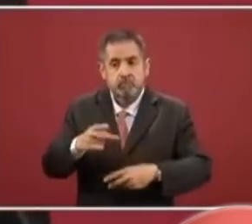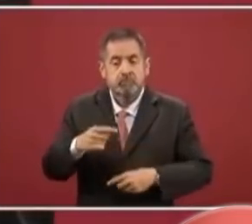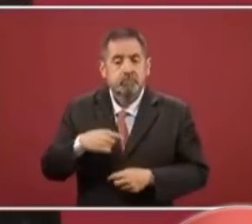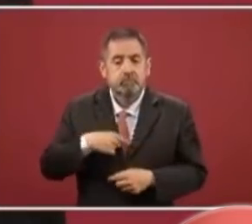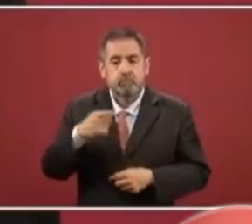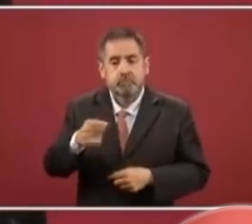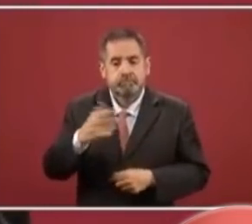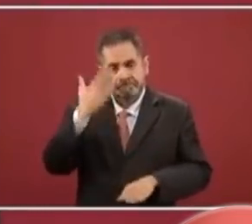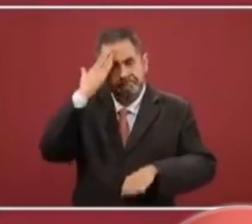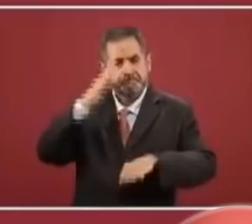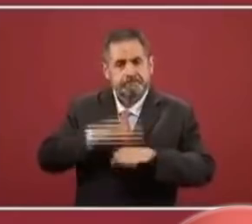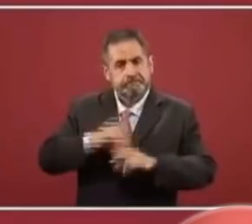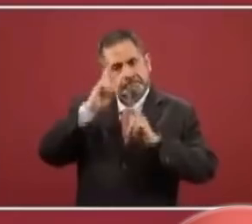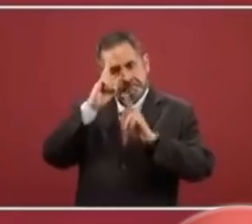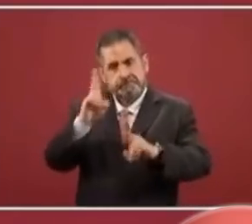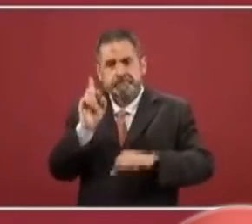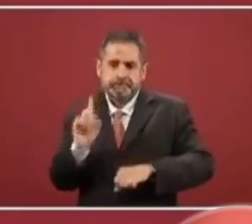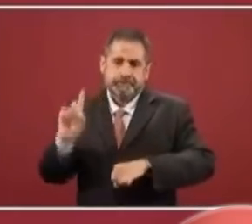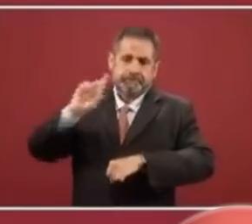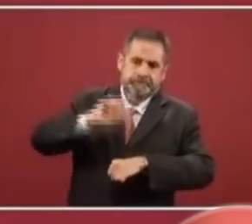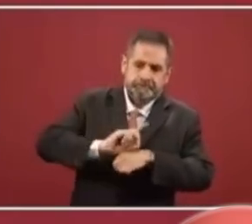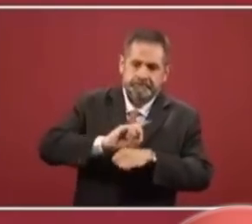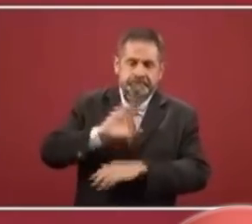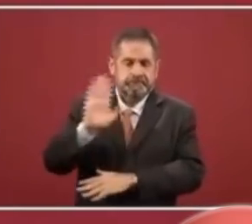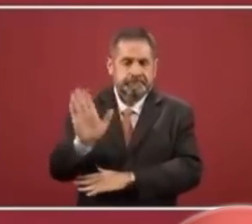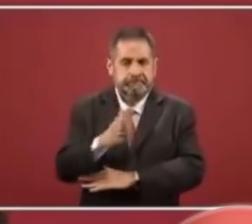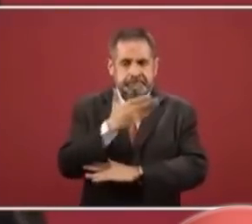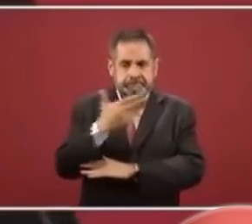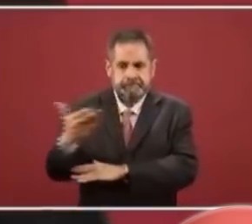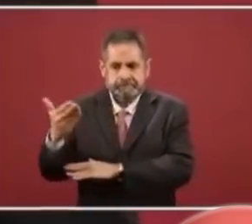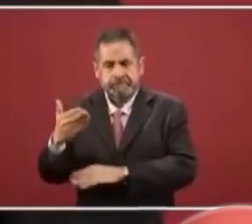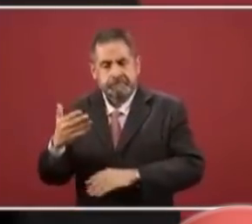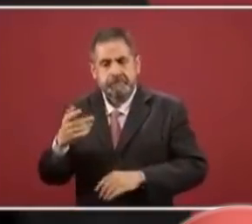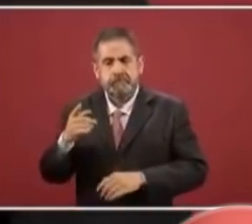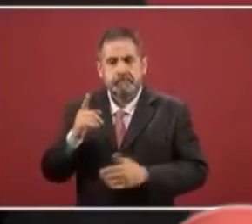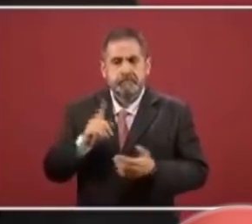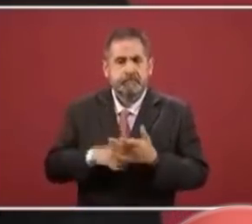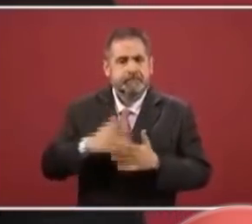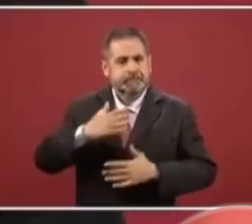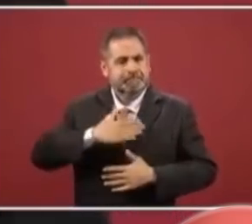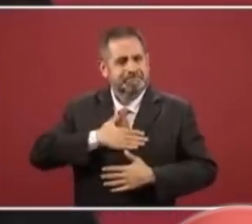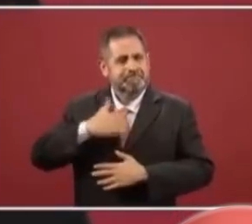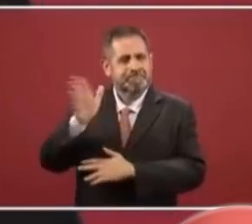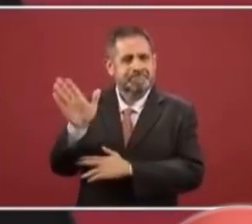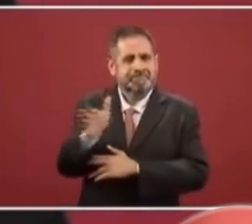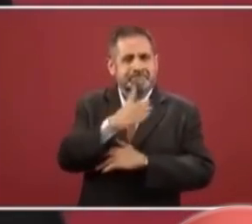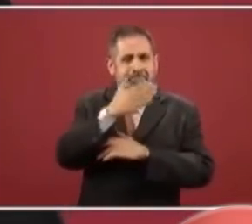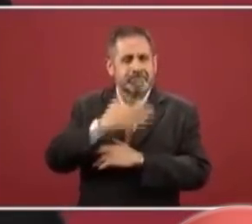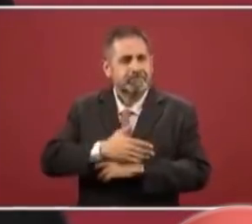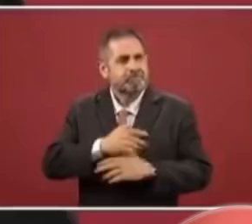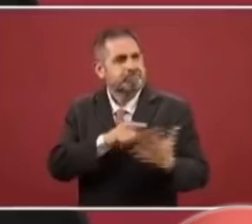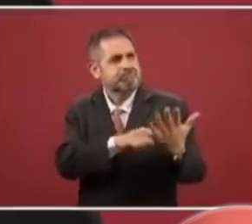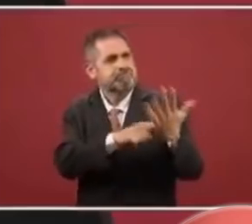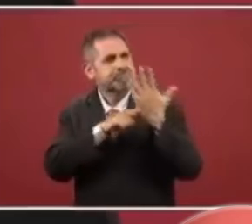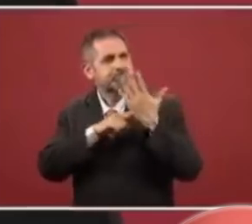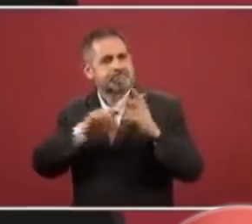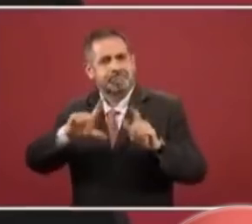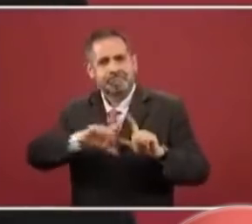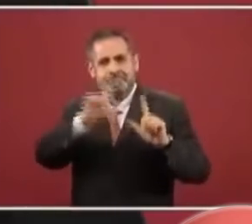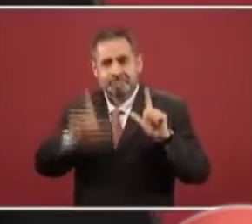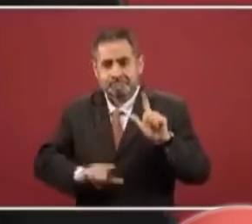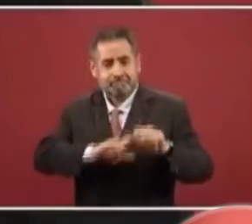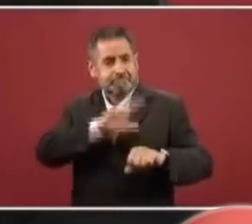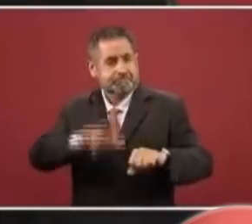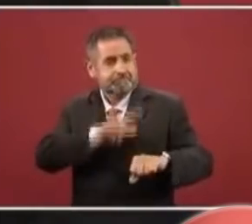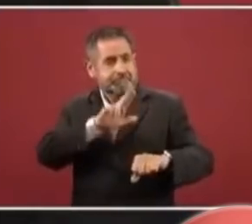a la conmemoración del Día de la Bandera. Es mi bandera, la enseña nacional. ¿Se